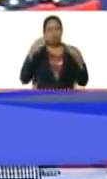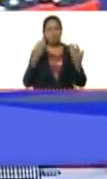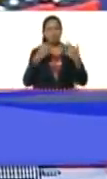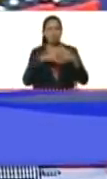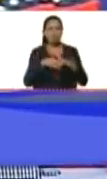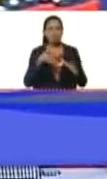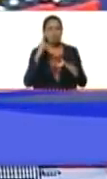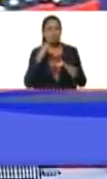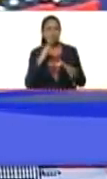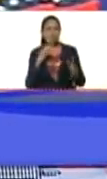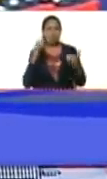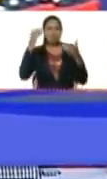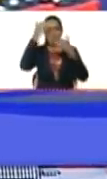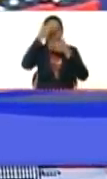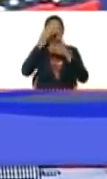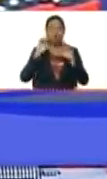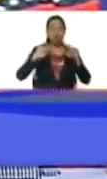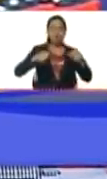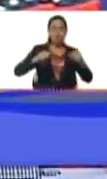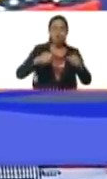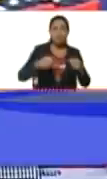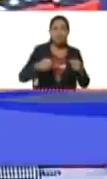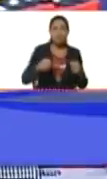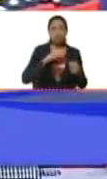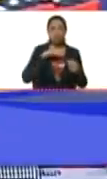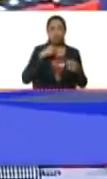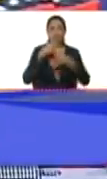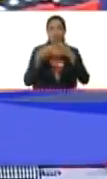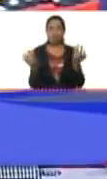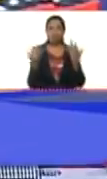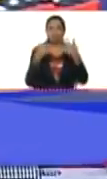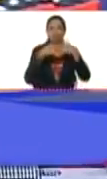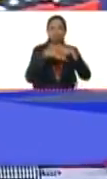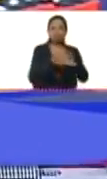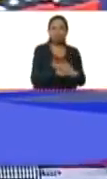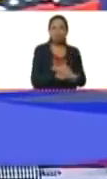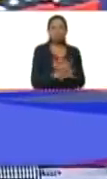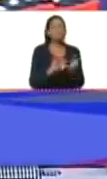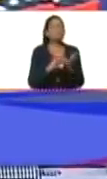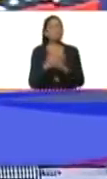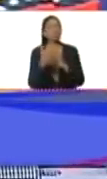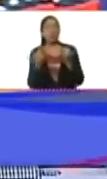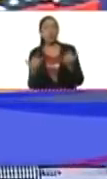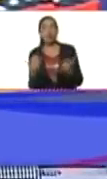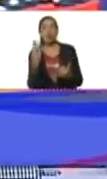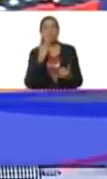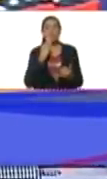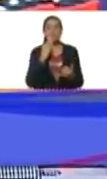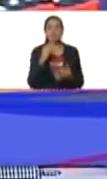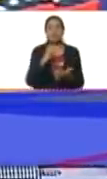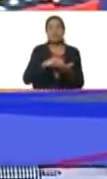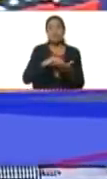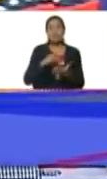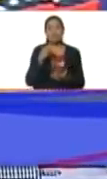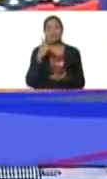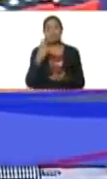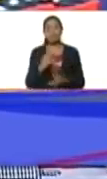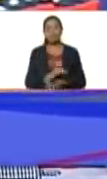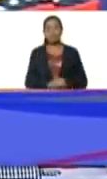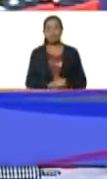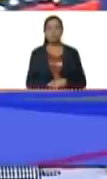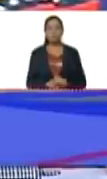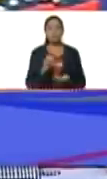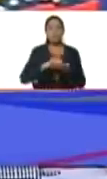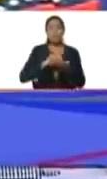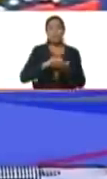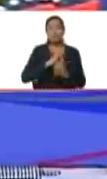los colectivos, estamos hablando de la integralidad. Ahora, a esto, en la experiencia mirandina, Miranda